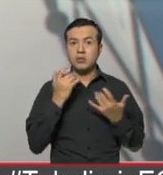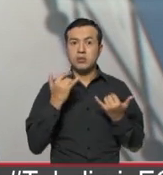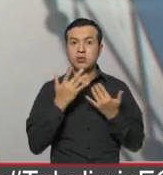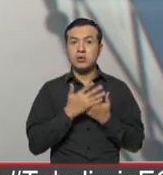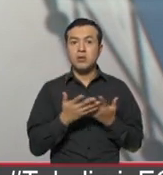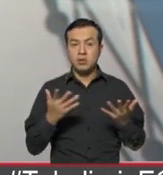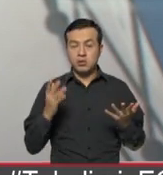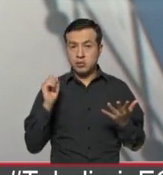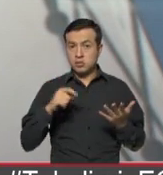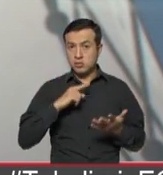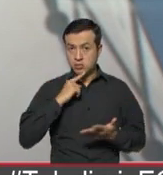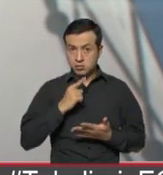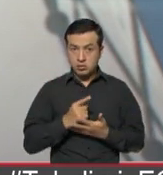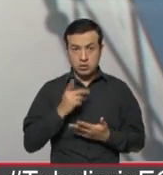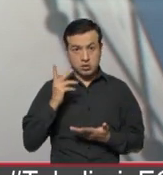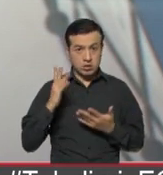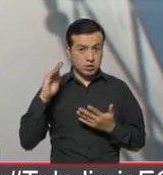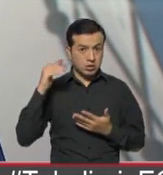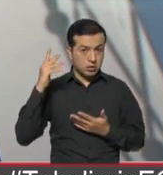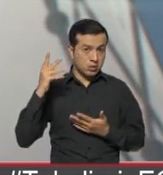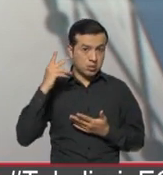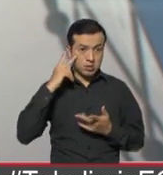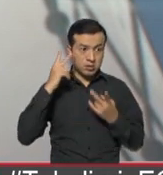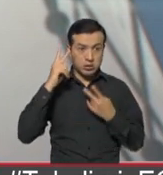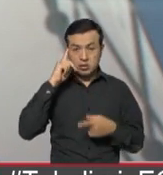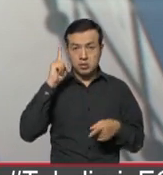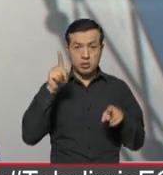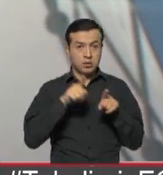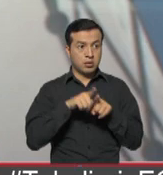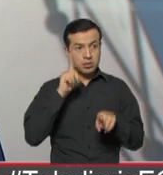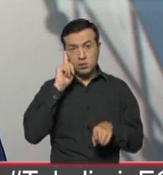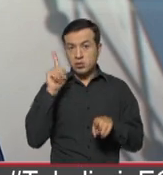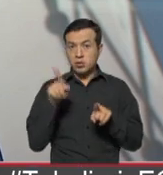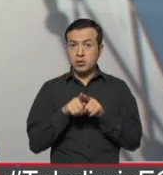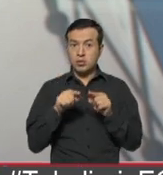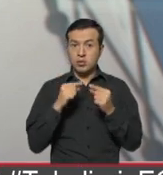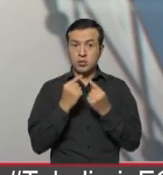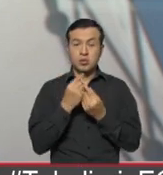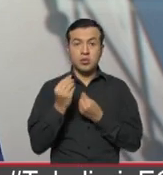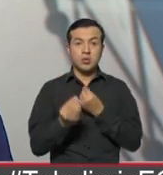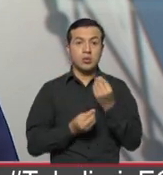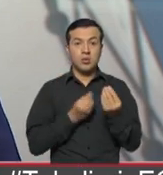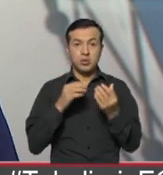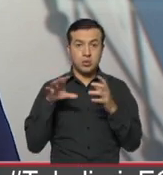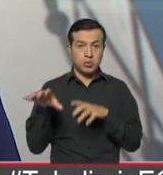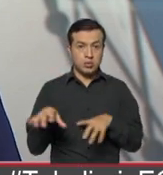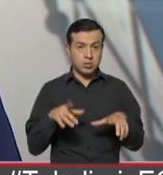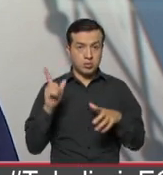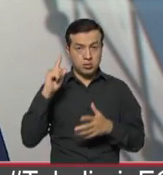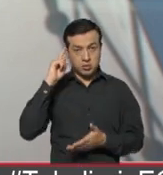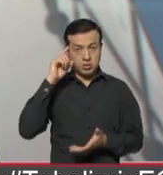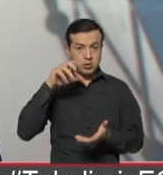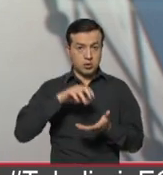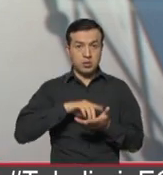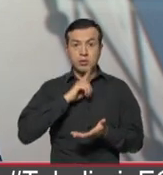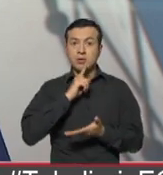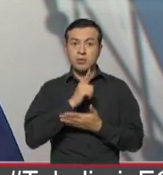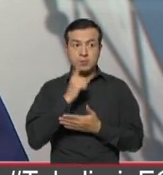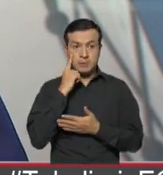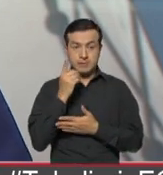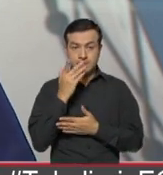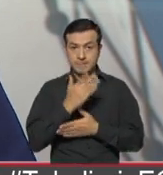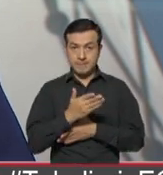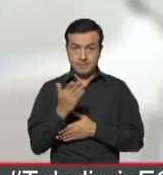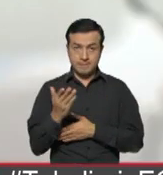momento, de que pueda haber en un momento un ponerse de acuerdo de estas bandas para combatir las acciones del gobierno, es decir, una medición de